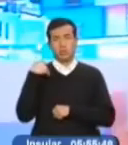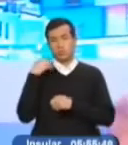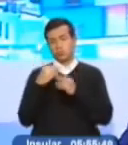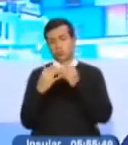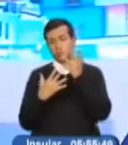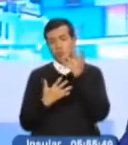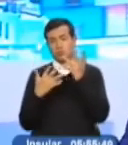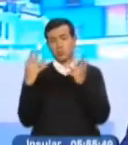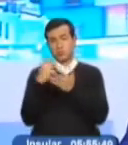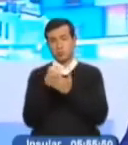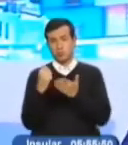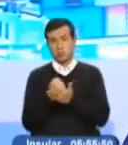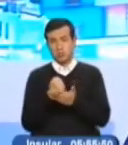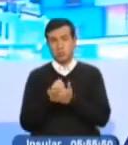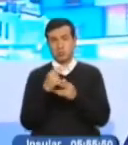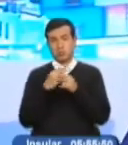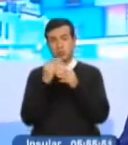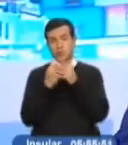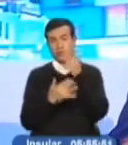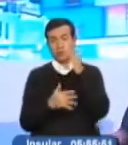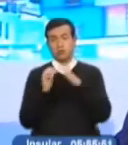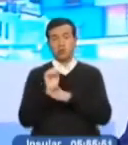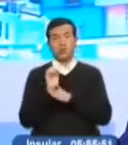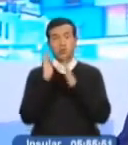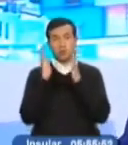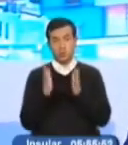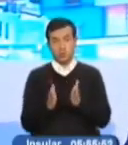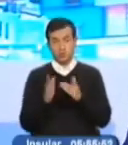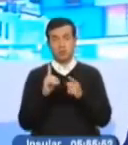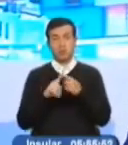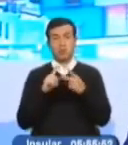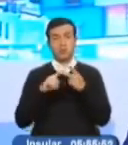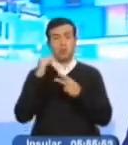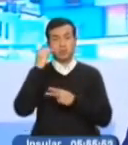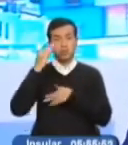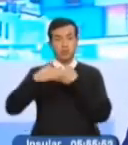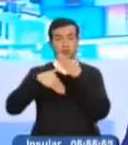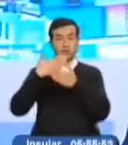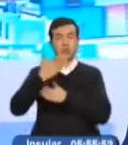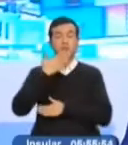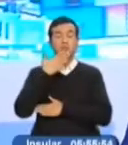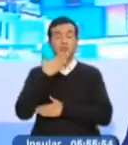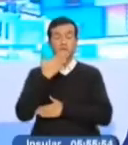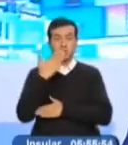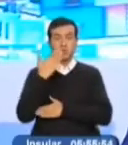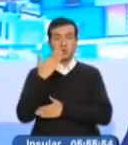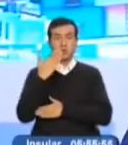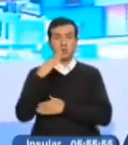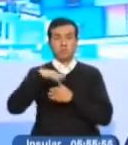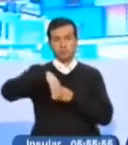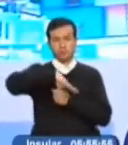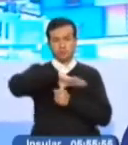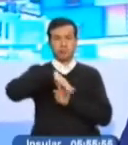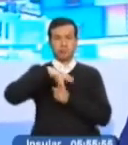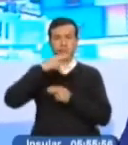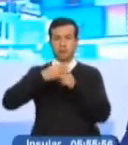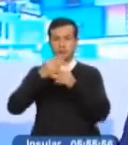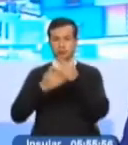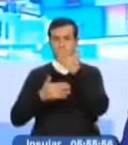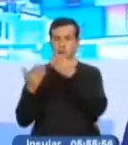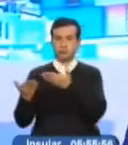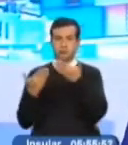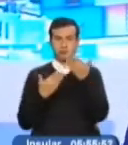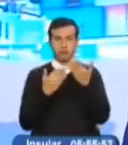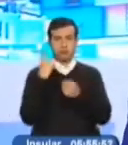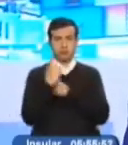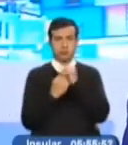resultados para obtener la lista de ecuatorianos. Ya vamos en los próximos días a través de nuestros canales diplomáticos a recibir esos listados que